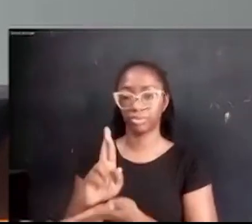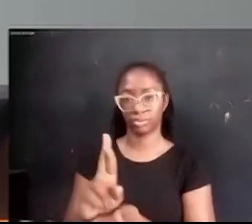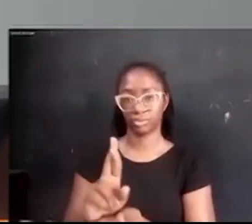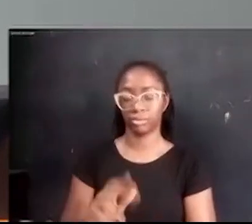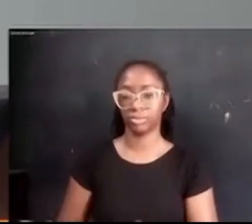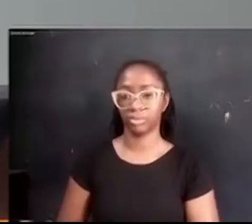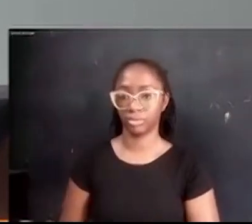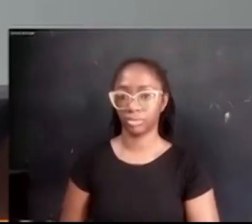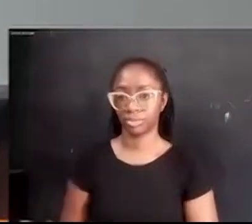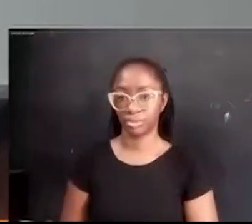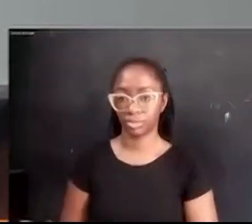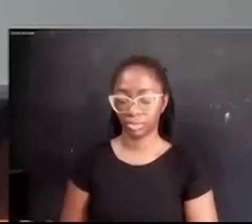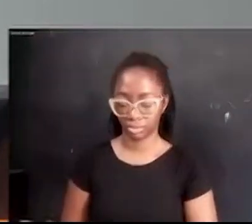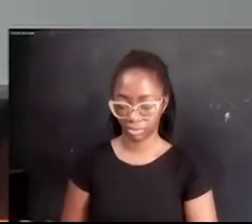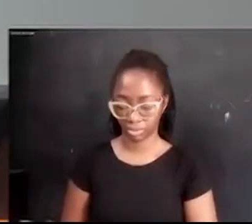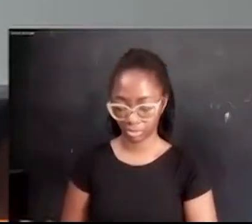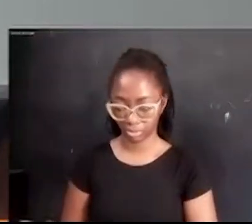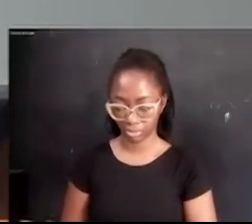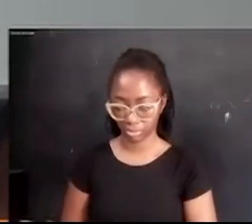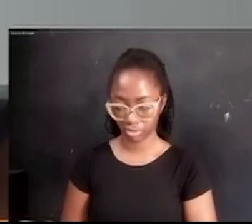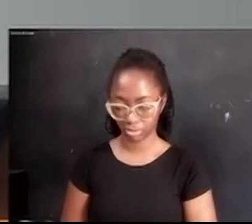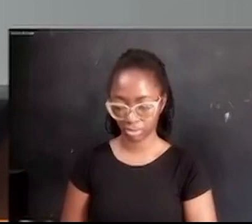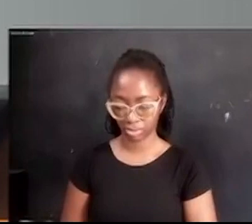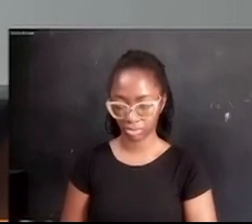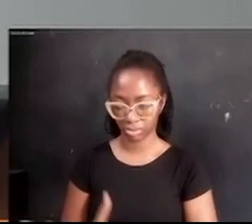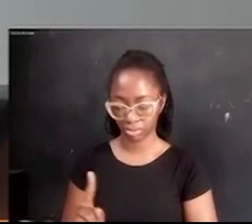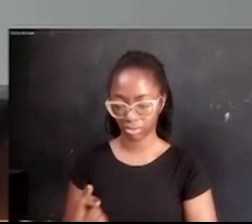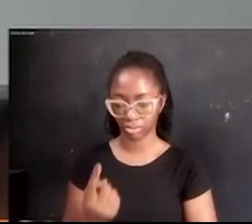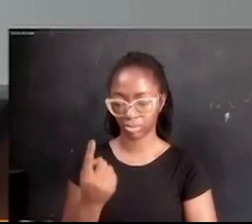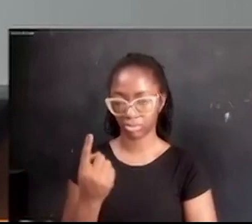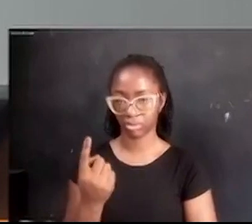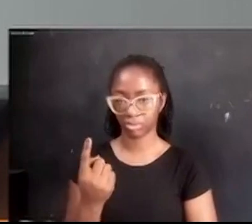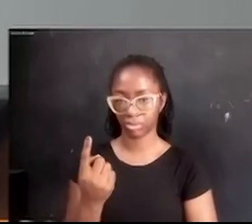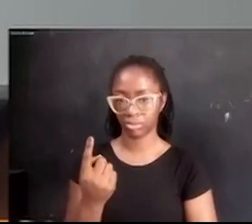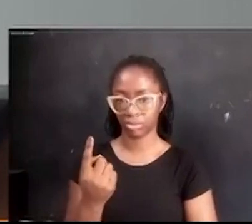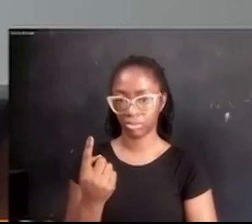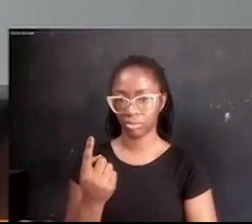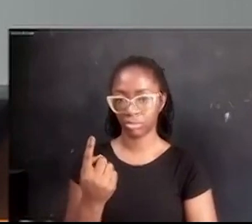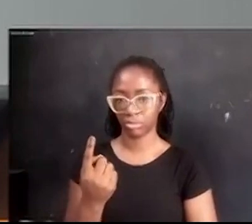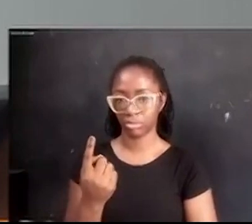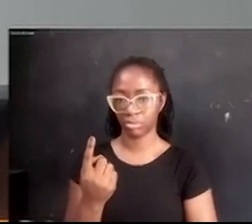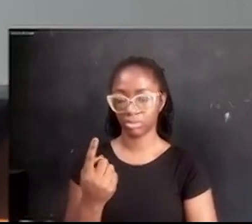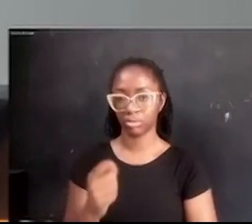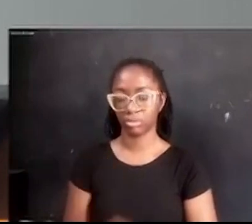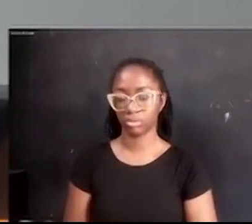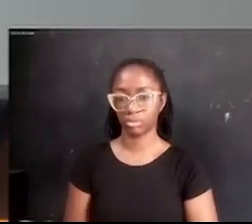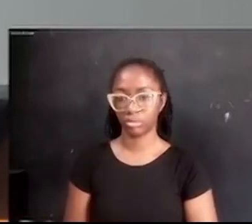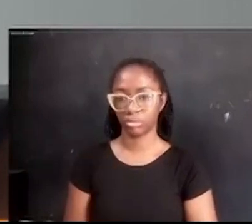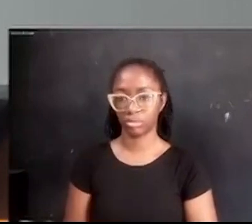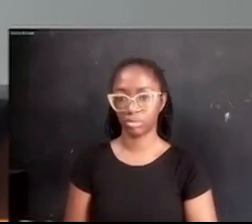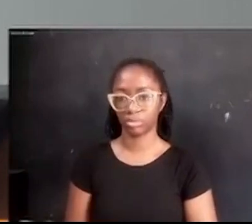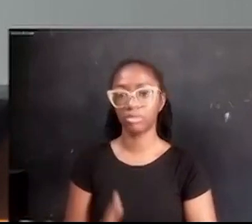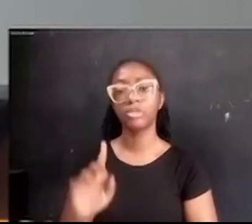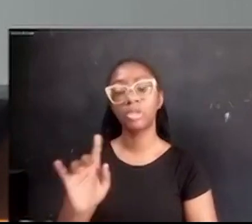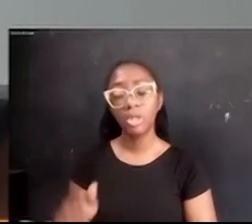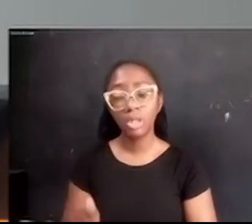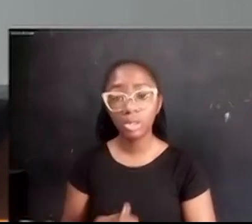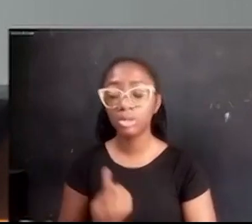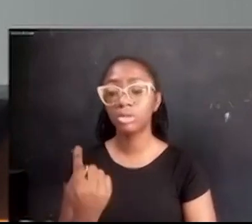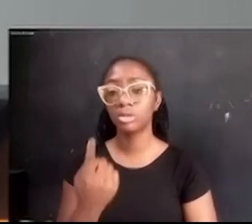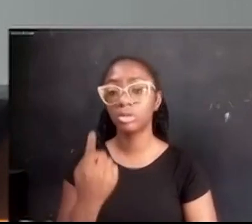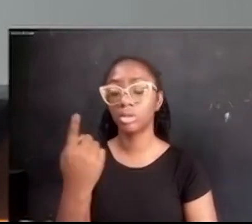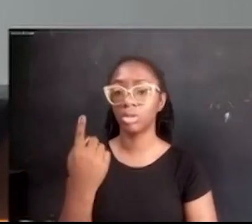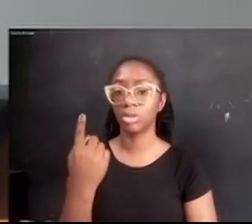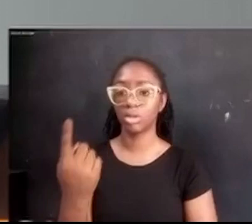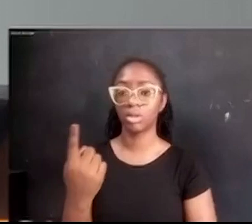la Constitución, artículo 1 del título tercero, la soberanía es única, indivisible,